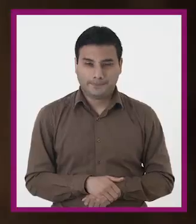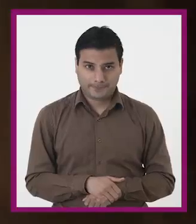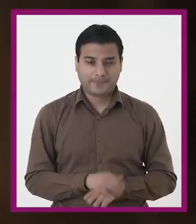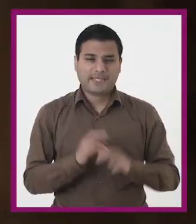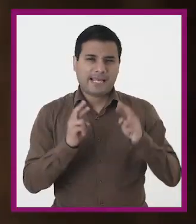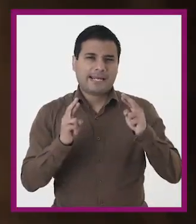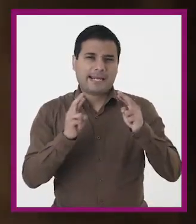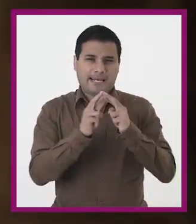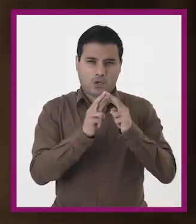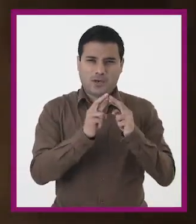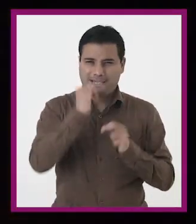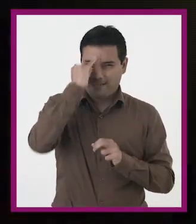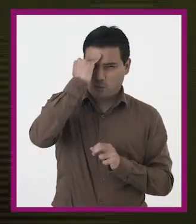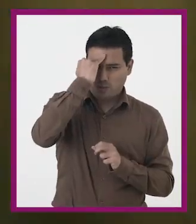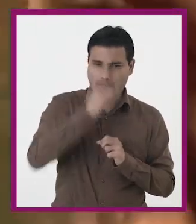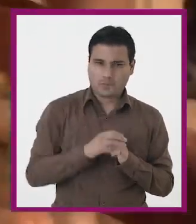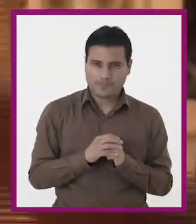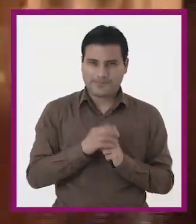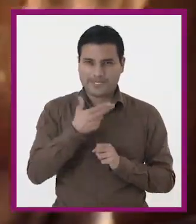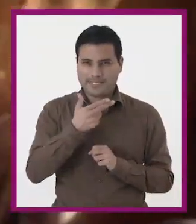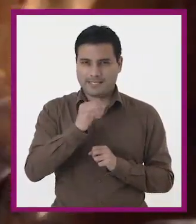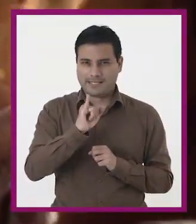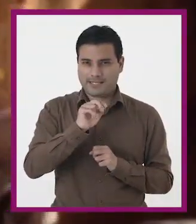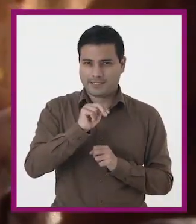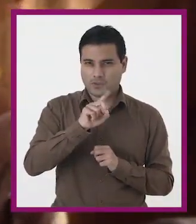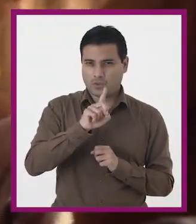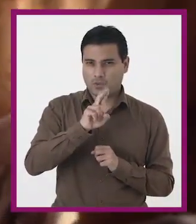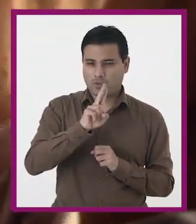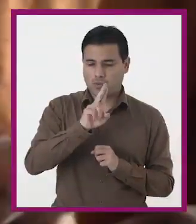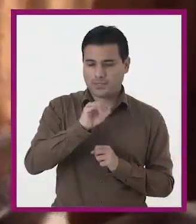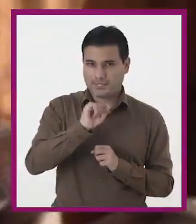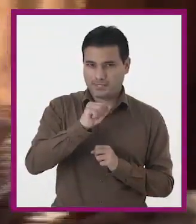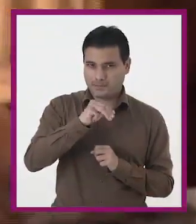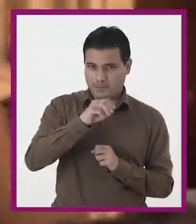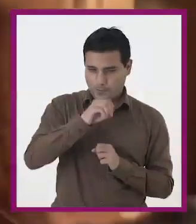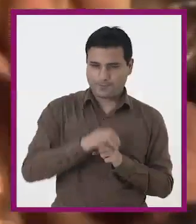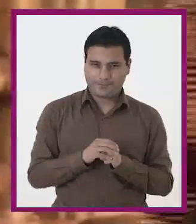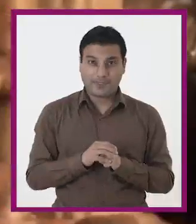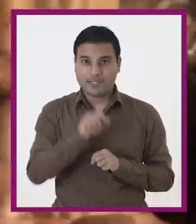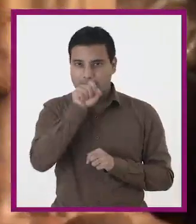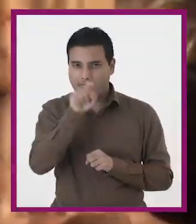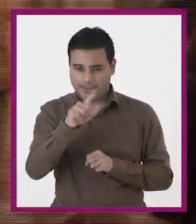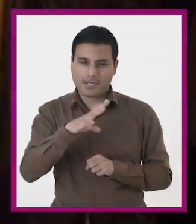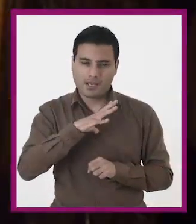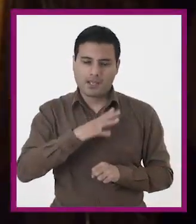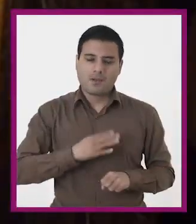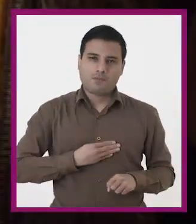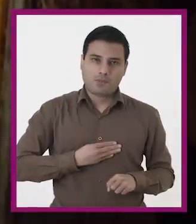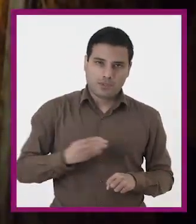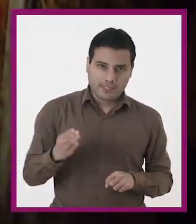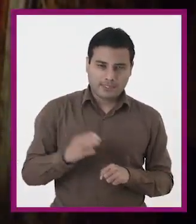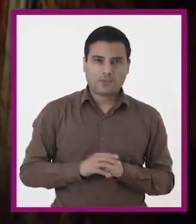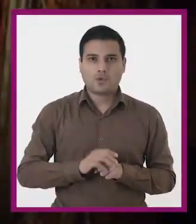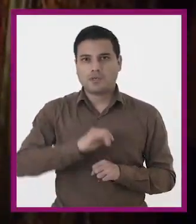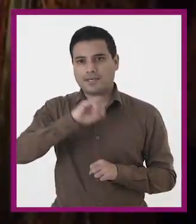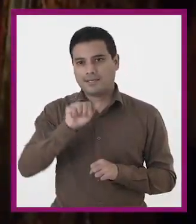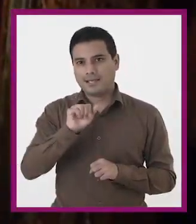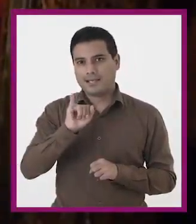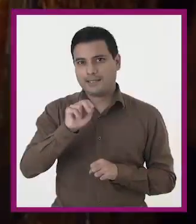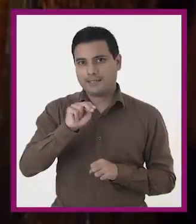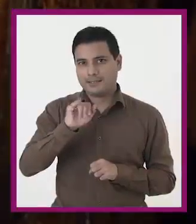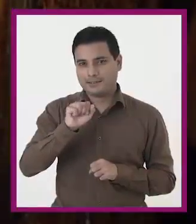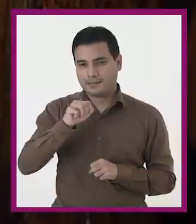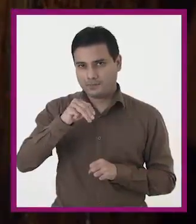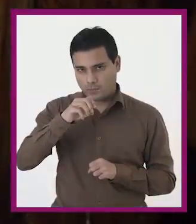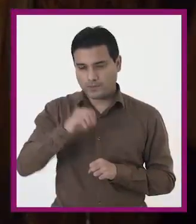Además del hinduismo, que es la tercera religión mundial por el número de adeptos, la India ha dado luz al budismo, al jainismo